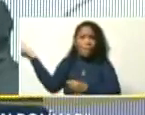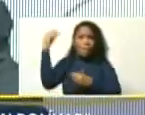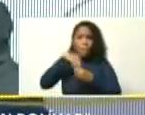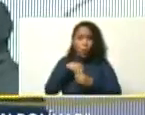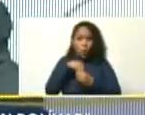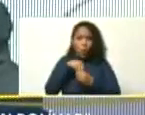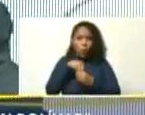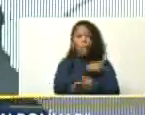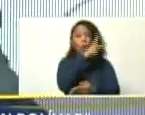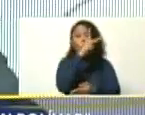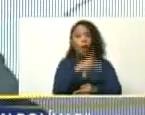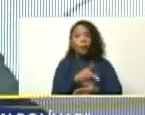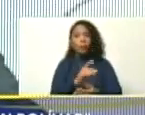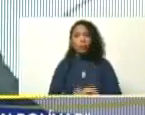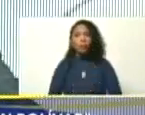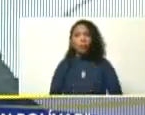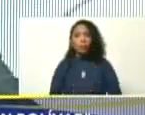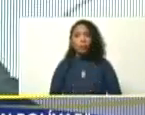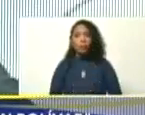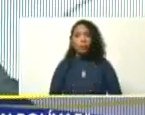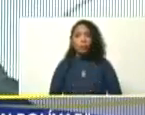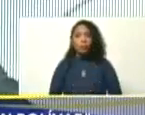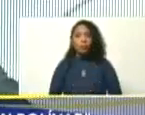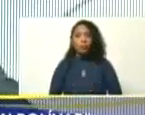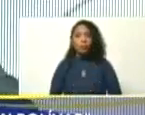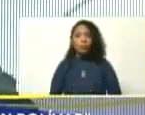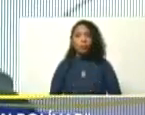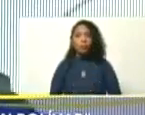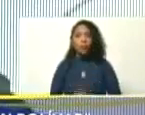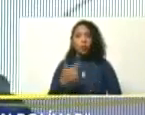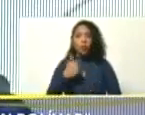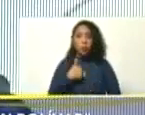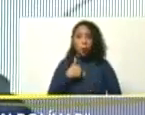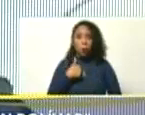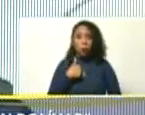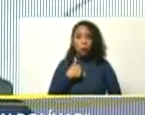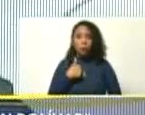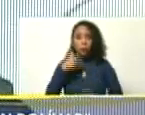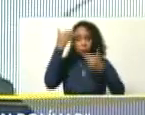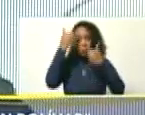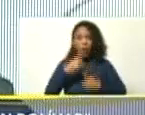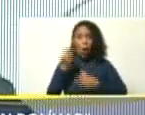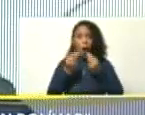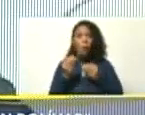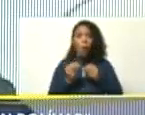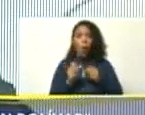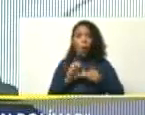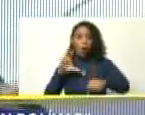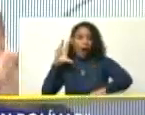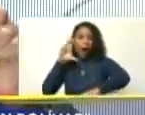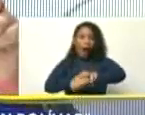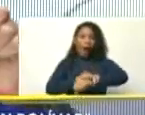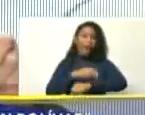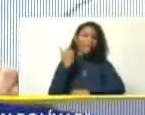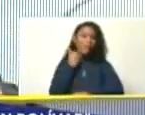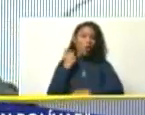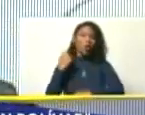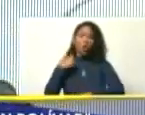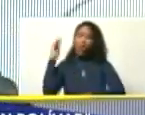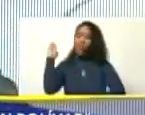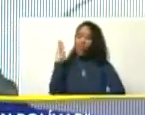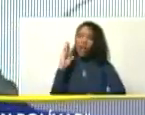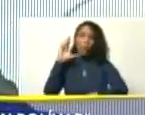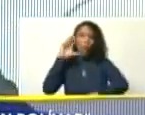interior próximo. Yo sería como un águila enfermo, yo venía como un